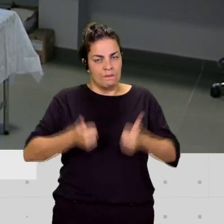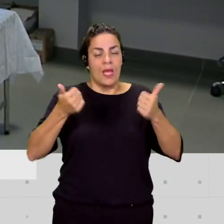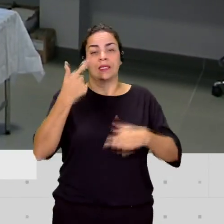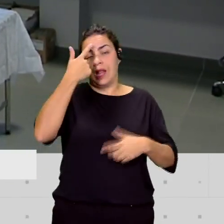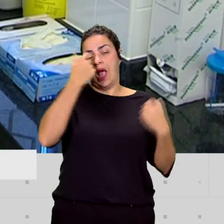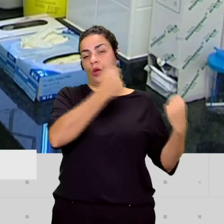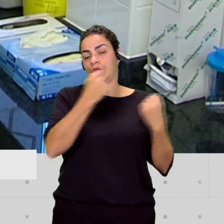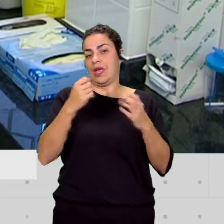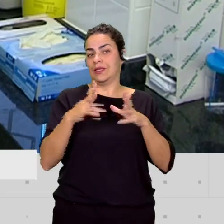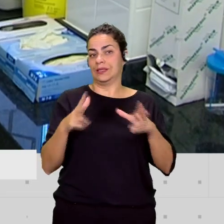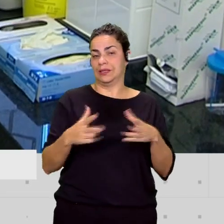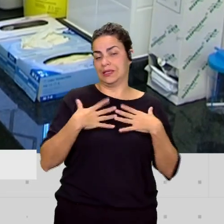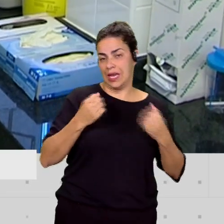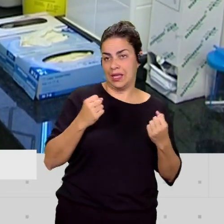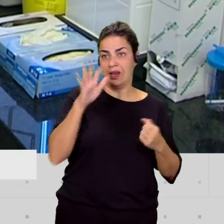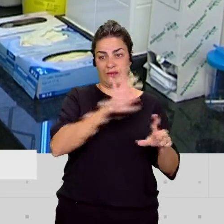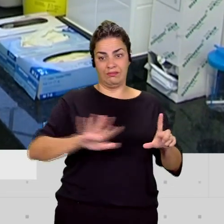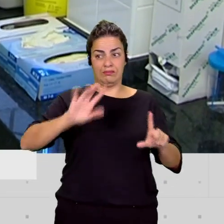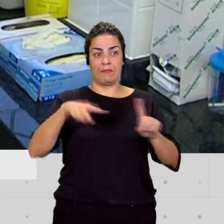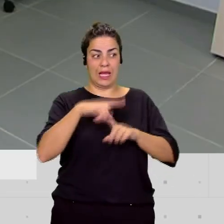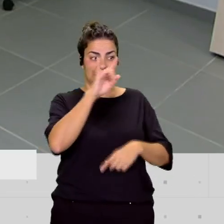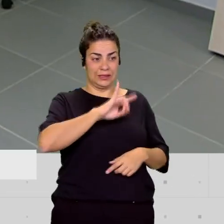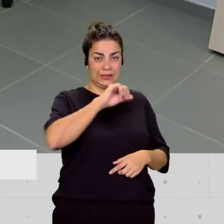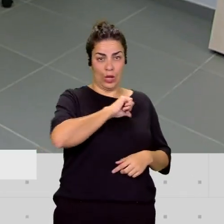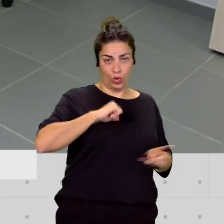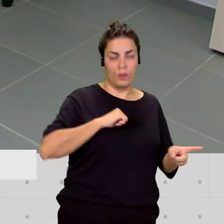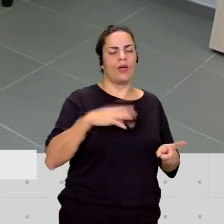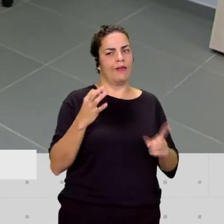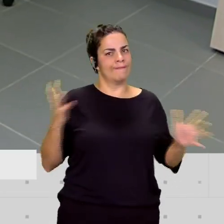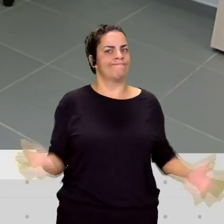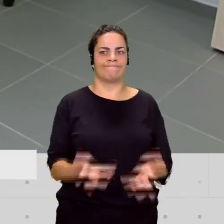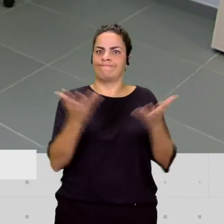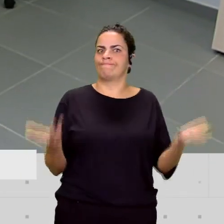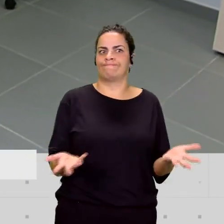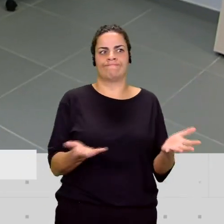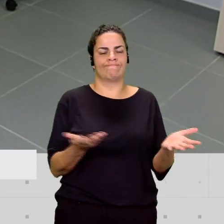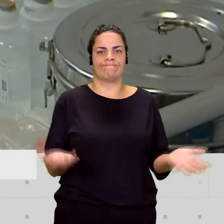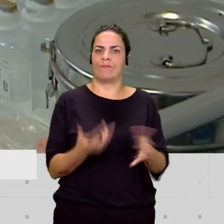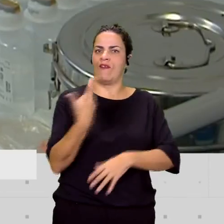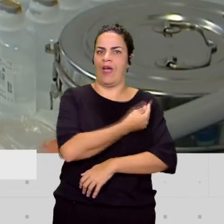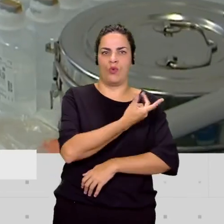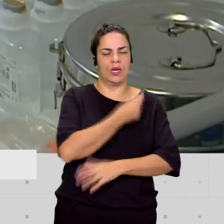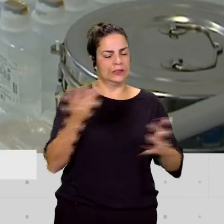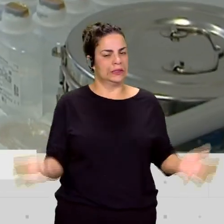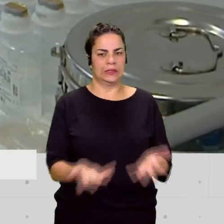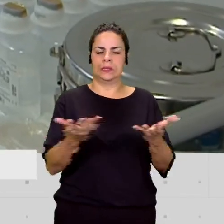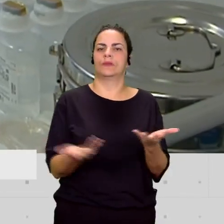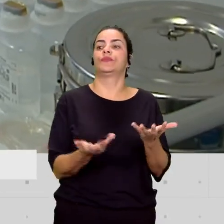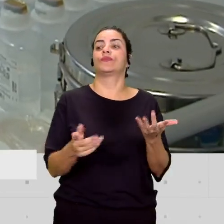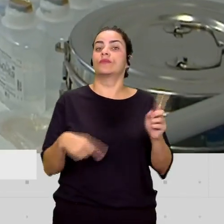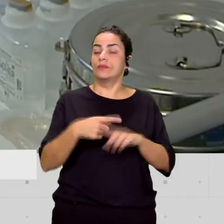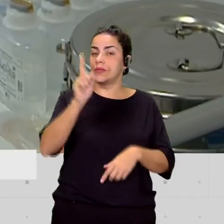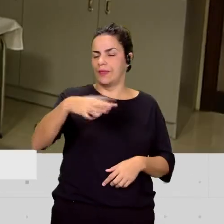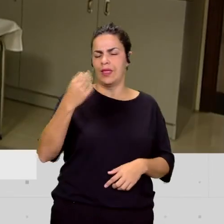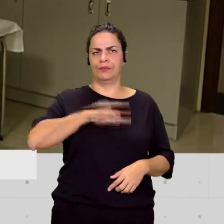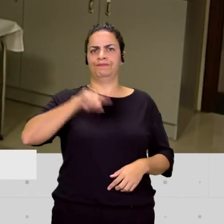y autonómicas tienen que impulsar en mucho mayor grado la vacunación y tenemos también que ser conscientes